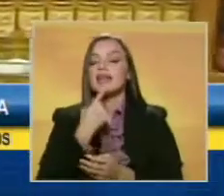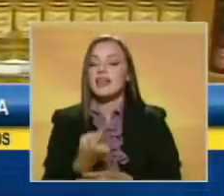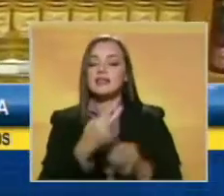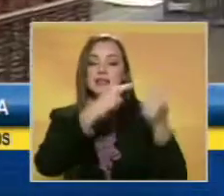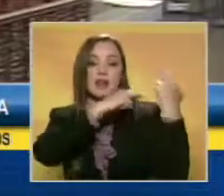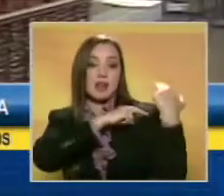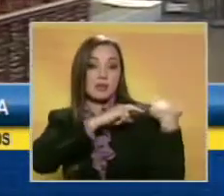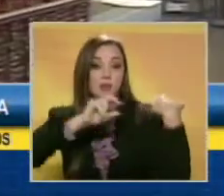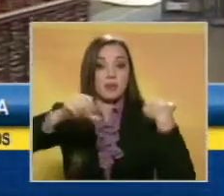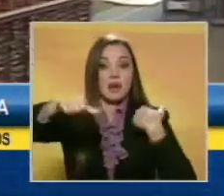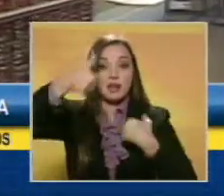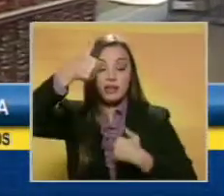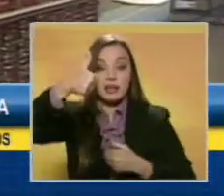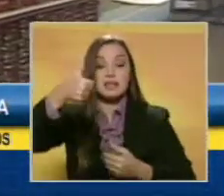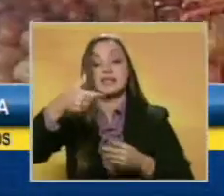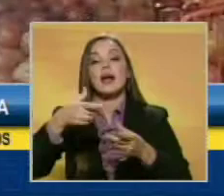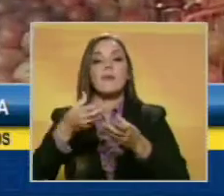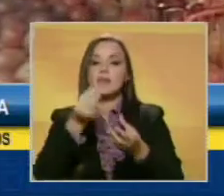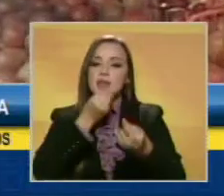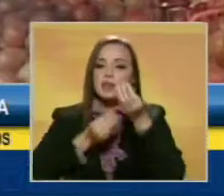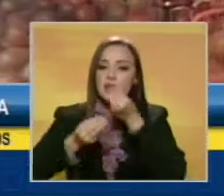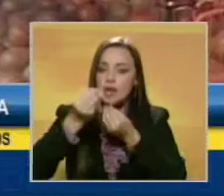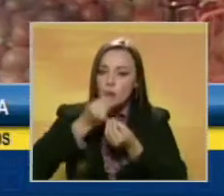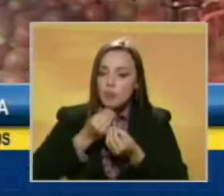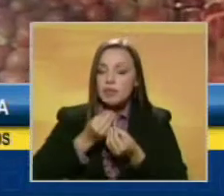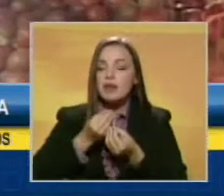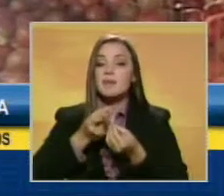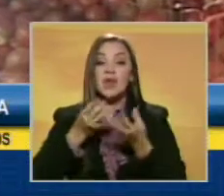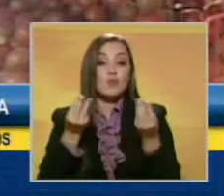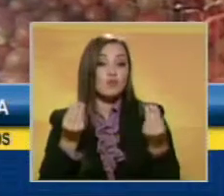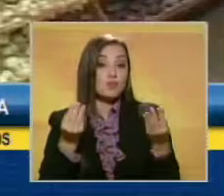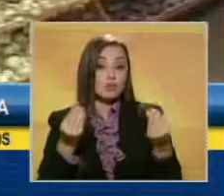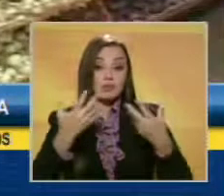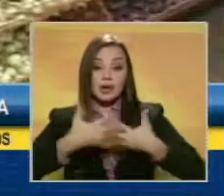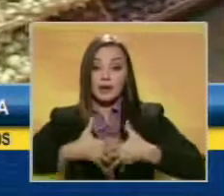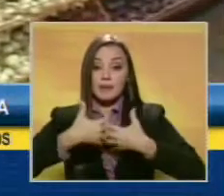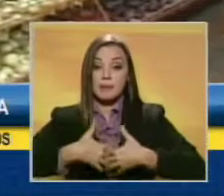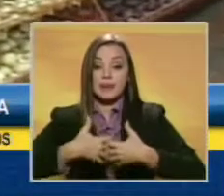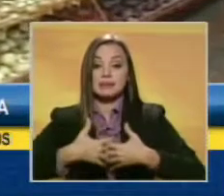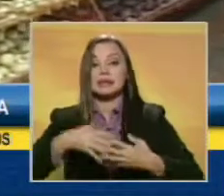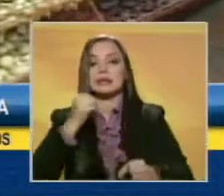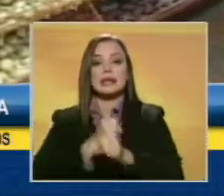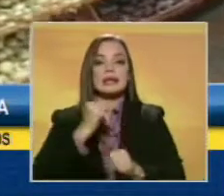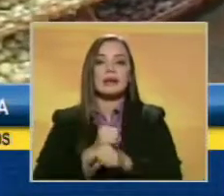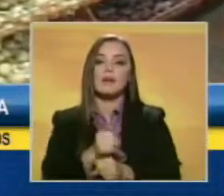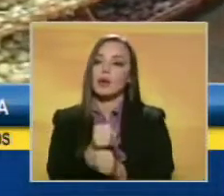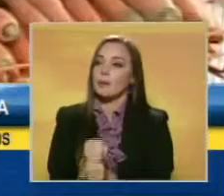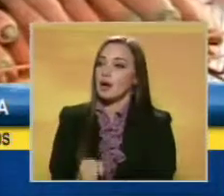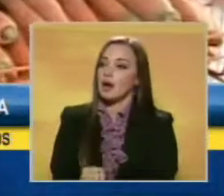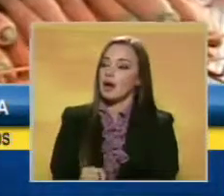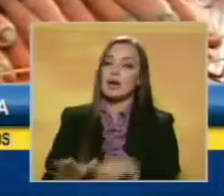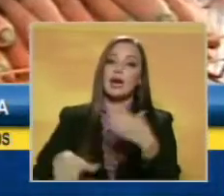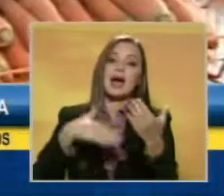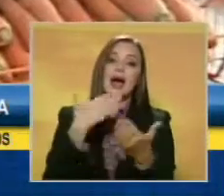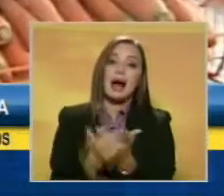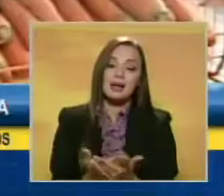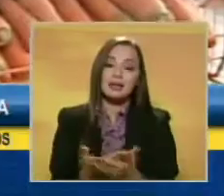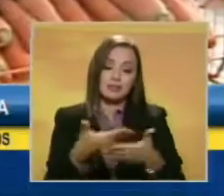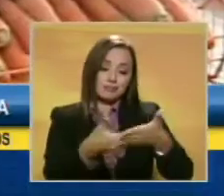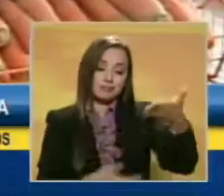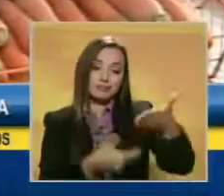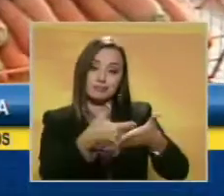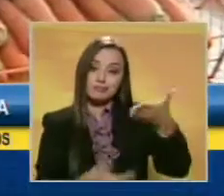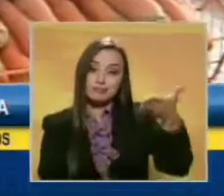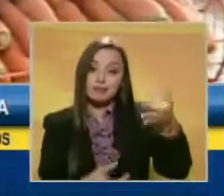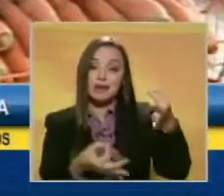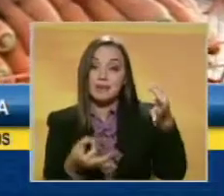Superintendencia Nacional de Gestión Agroalimentaria. Aseguró que muchas empresas están trabajando horas no habituales para poder tramitar las guías, pero sin